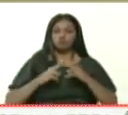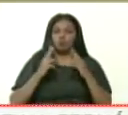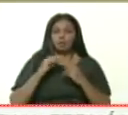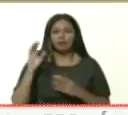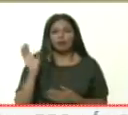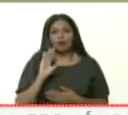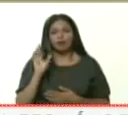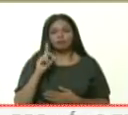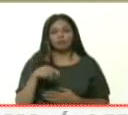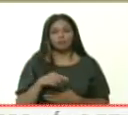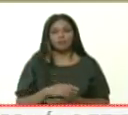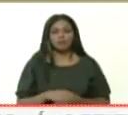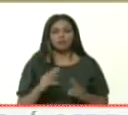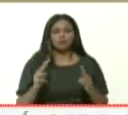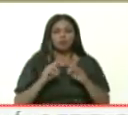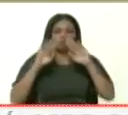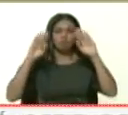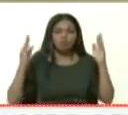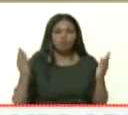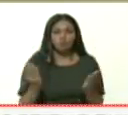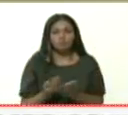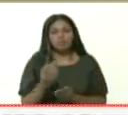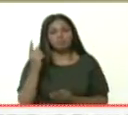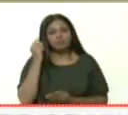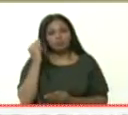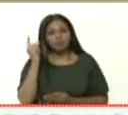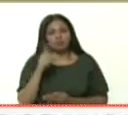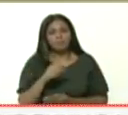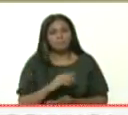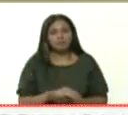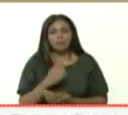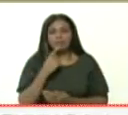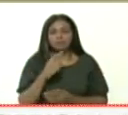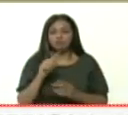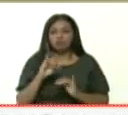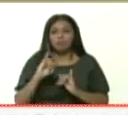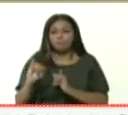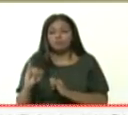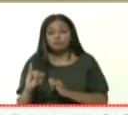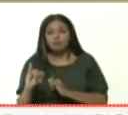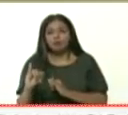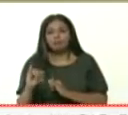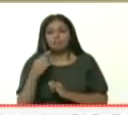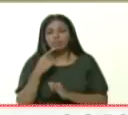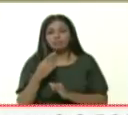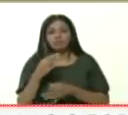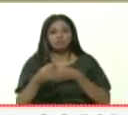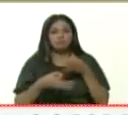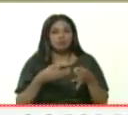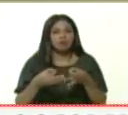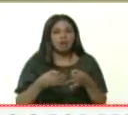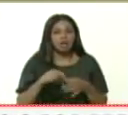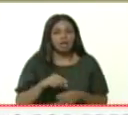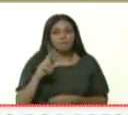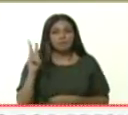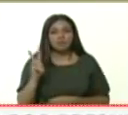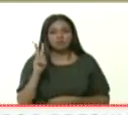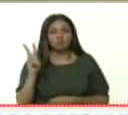Caracas, encuentro mundial de mujeres, para decirles a ustedes, en